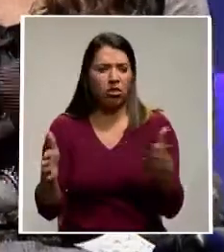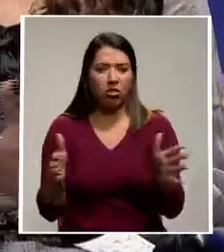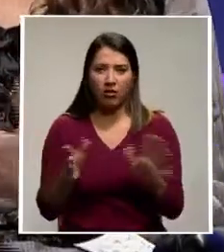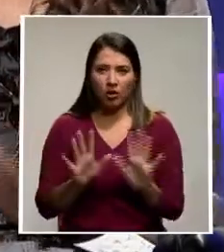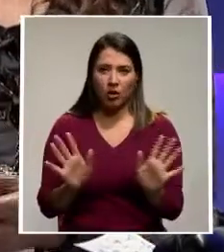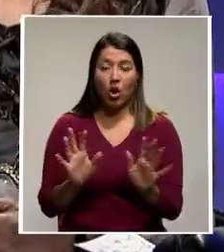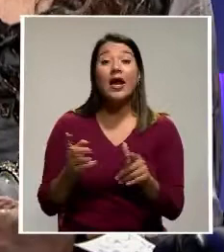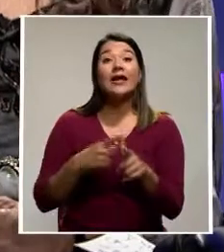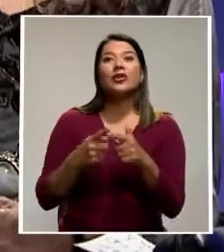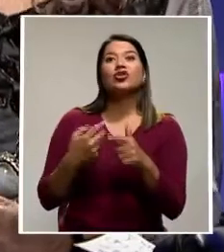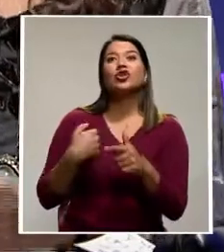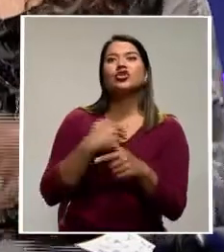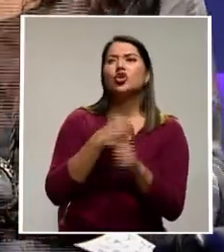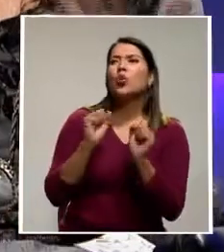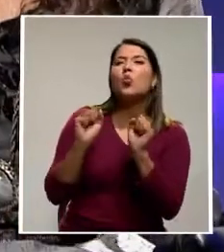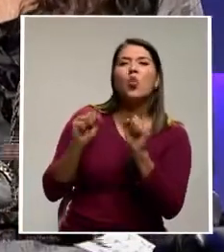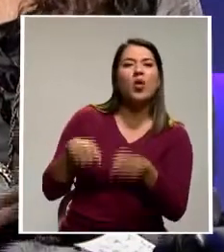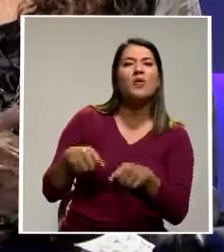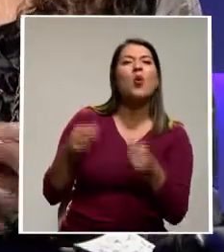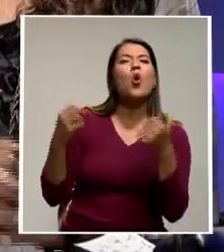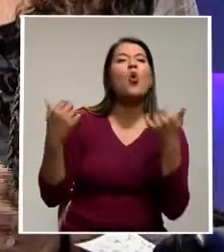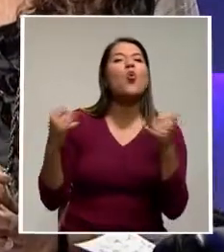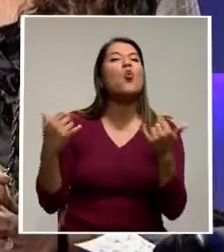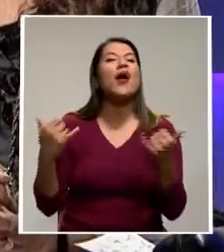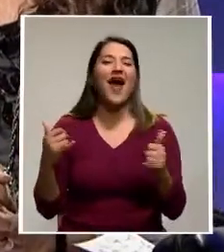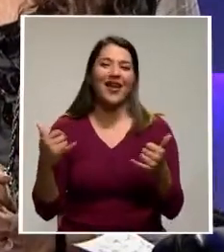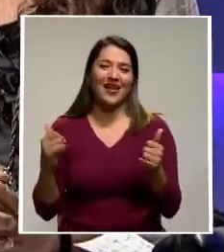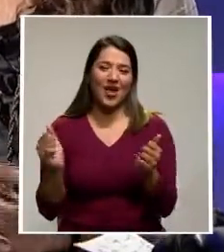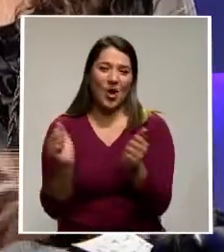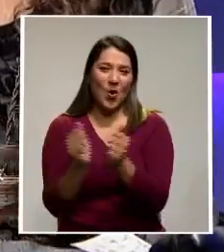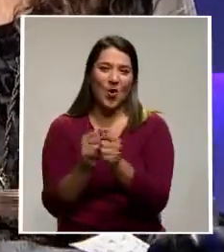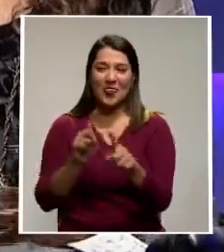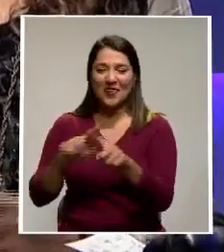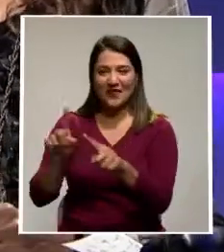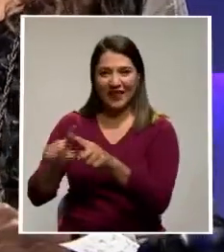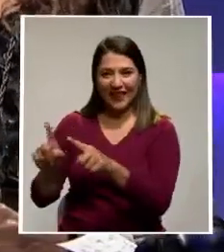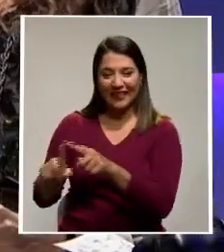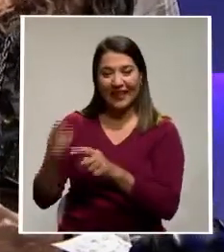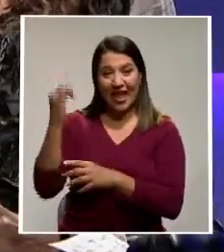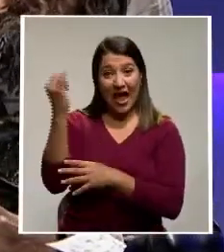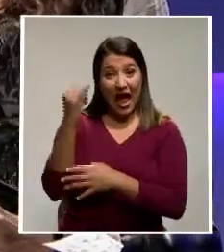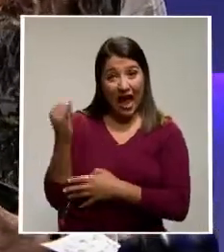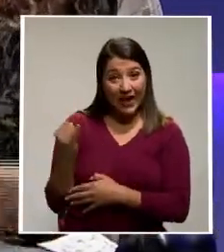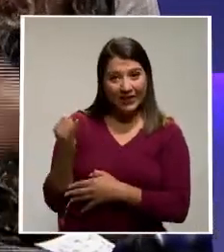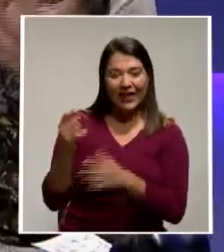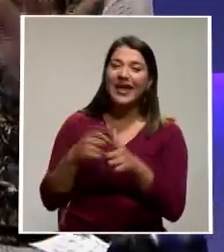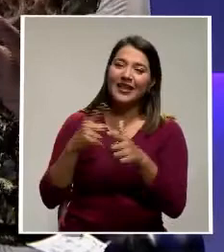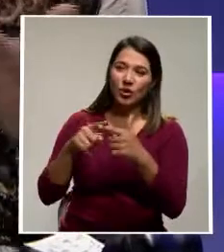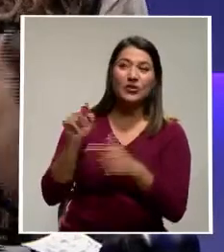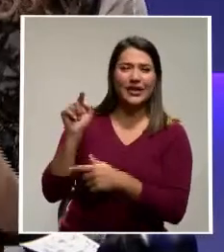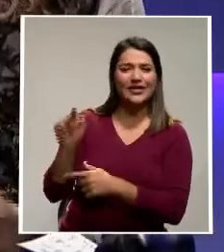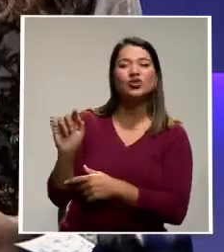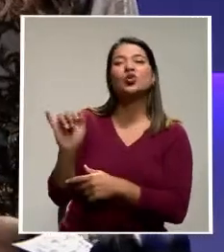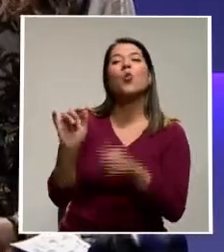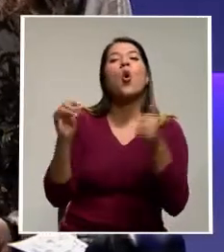los lenguajes. Y esta exposición, La Hebra Infinita, Mujeres que Cuentan, es un juego con los lenguajes.